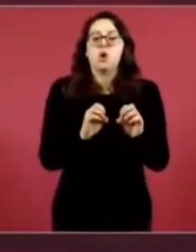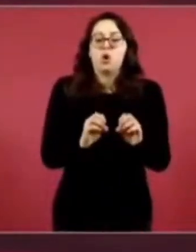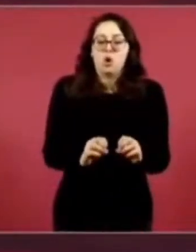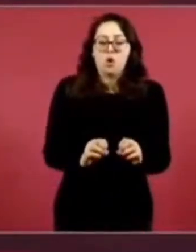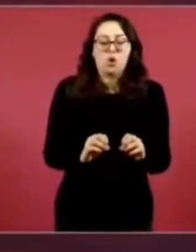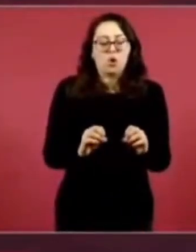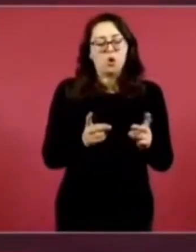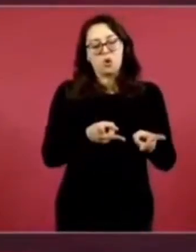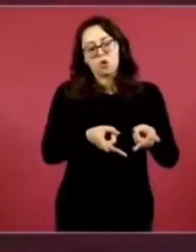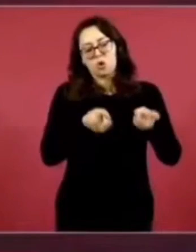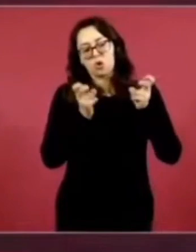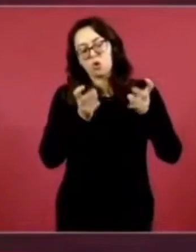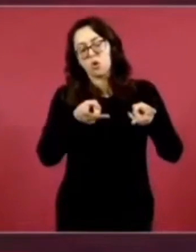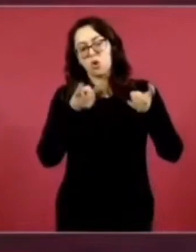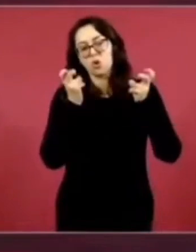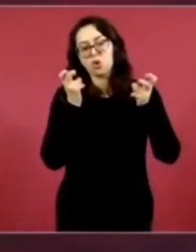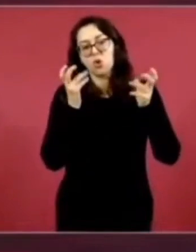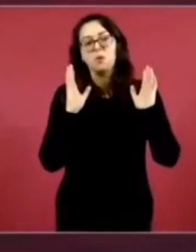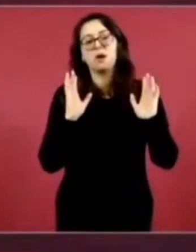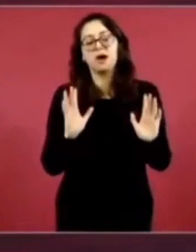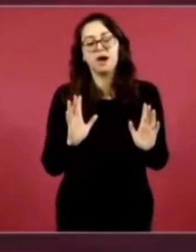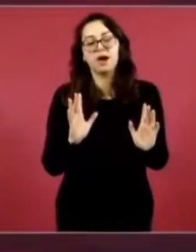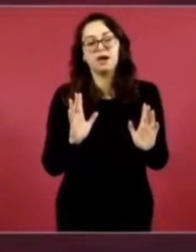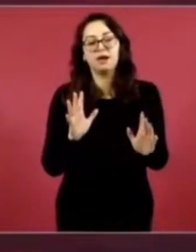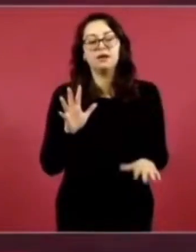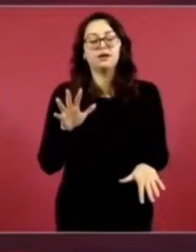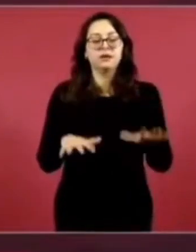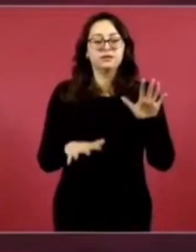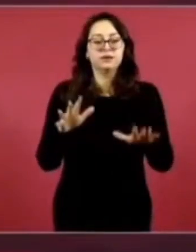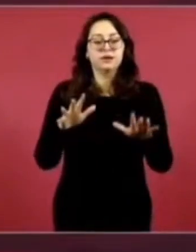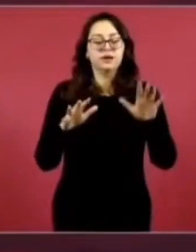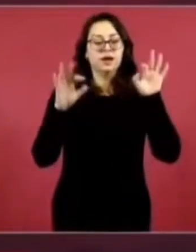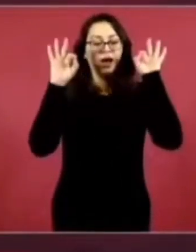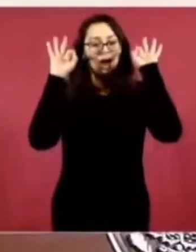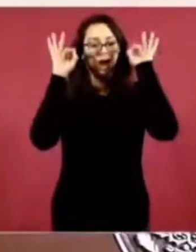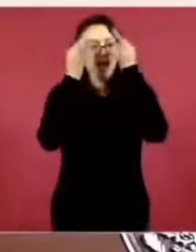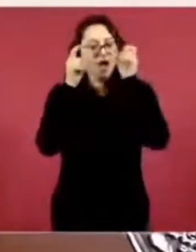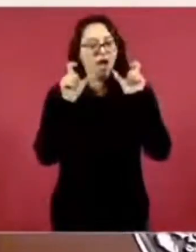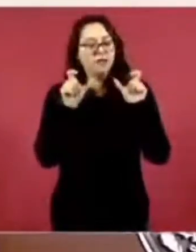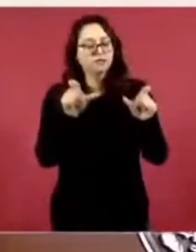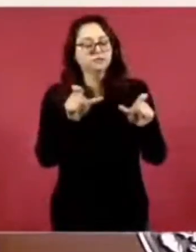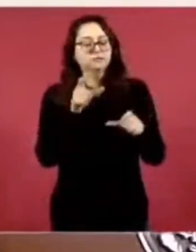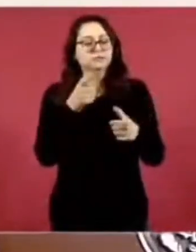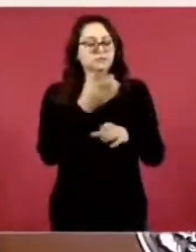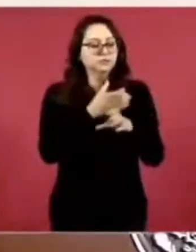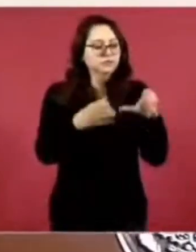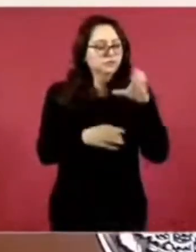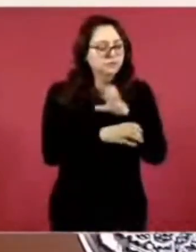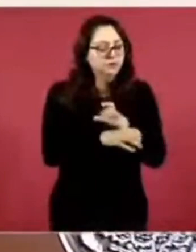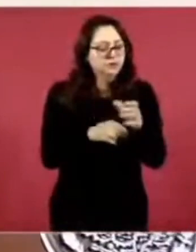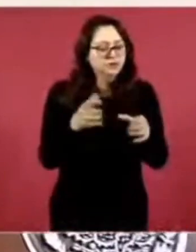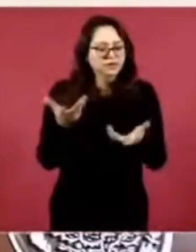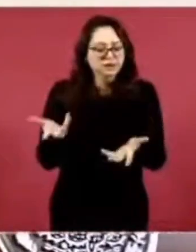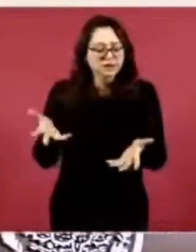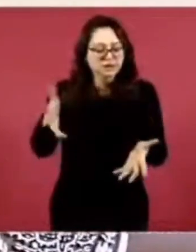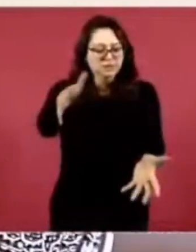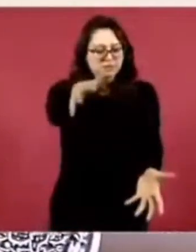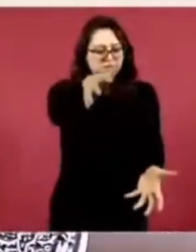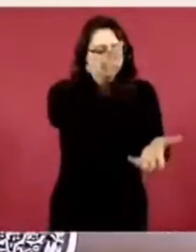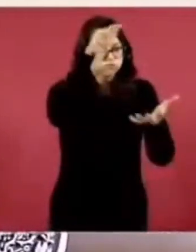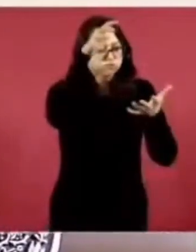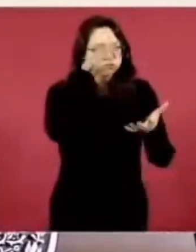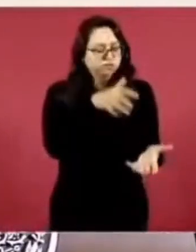muy peculiar decían es que no se puede regalar o no se puede